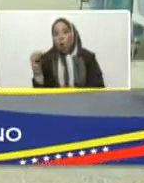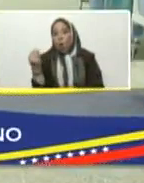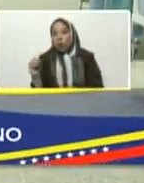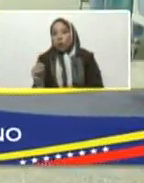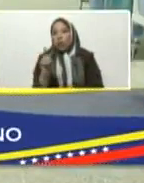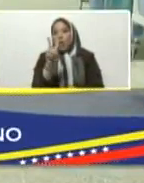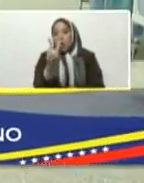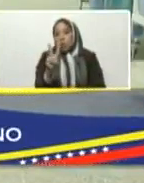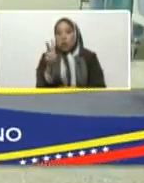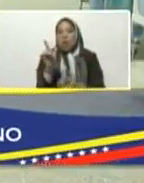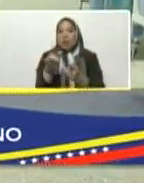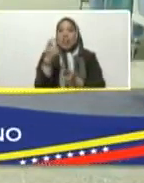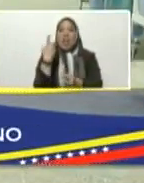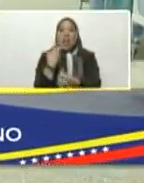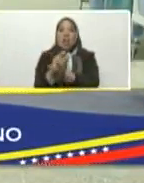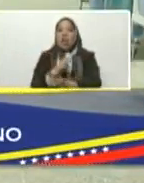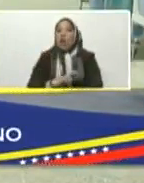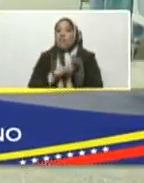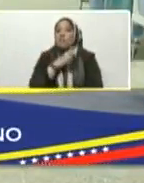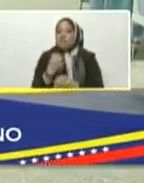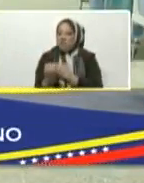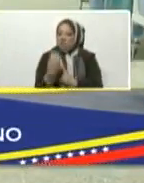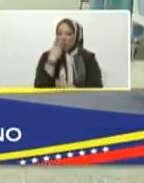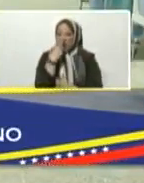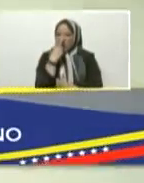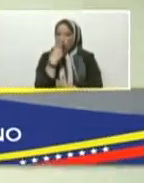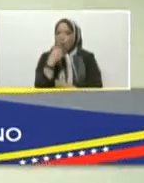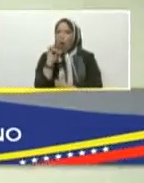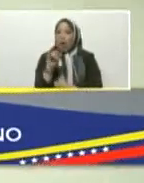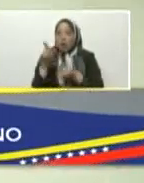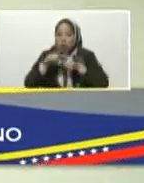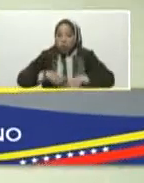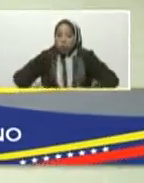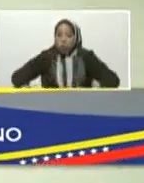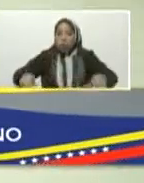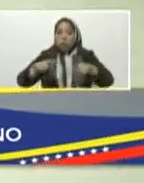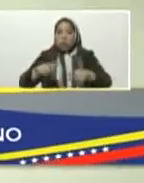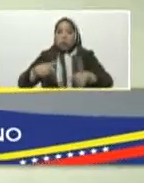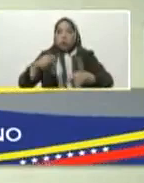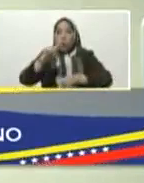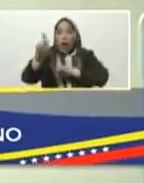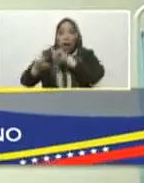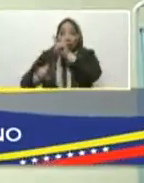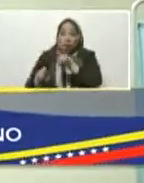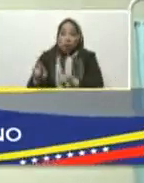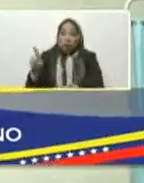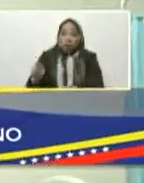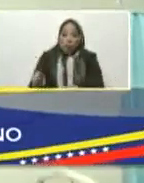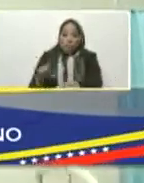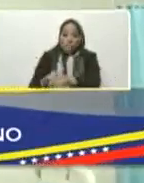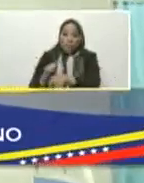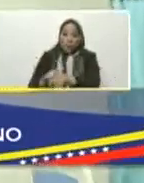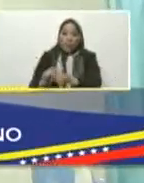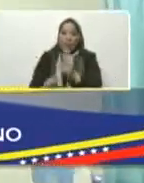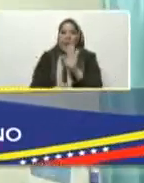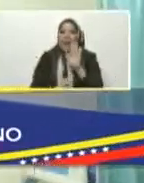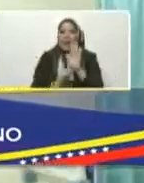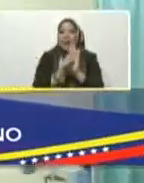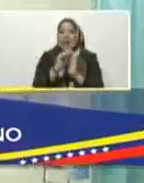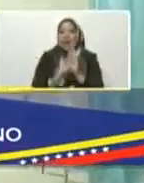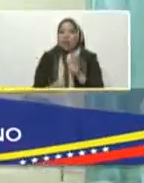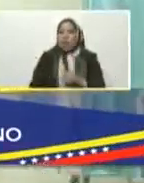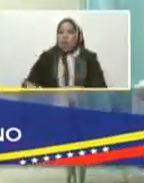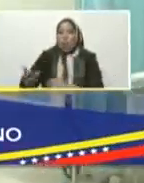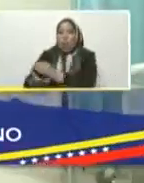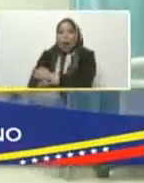para infectología. También un área de consultas externas para tomar la atención, un quirófano. quirófano totalmente